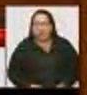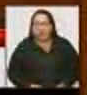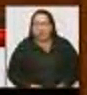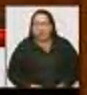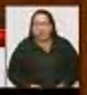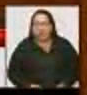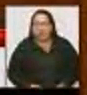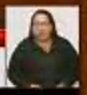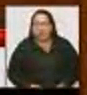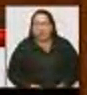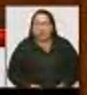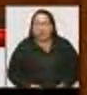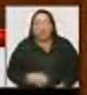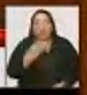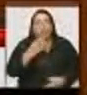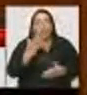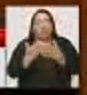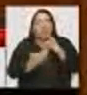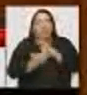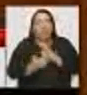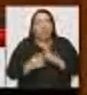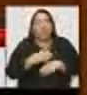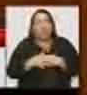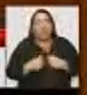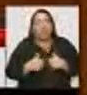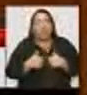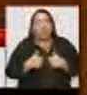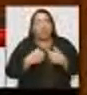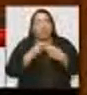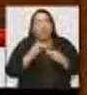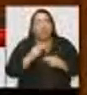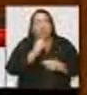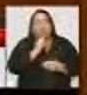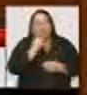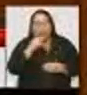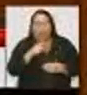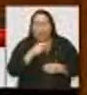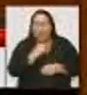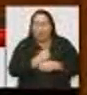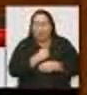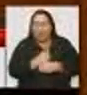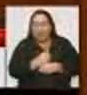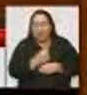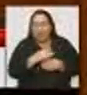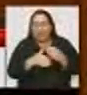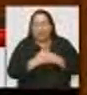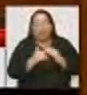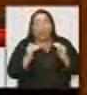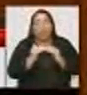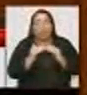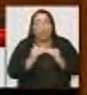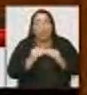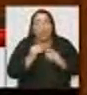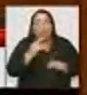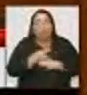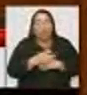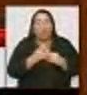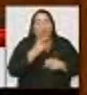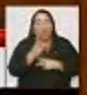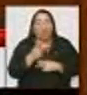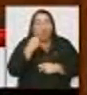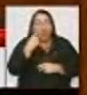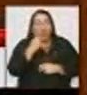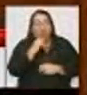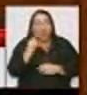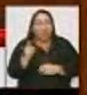impidiendo la discriminación en todas las esferas de su vida pública y privada. Por ello, las acciones para la igualdad y en contra de la violencia